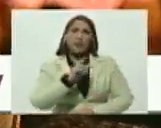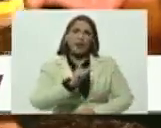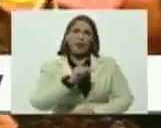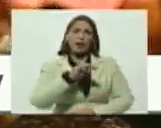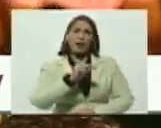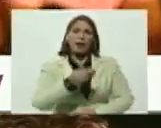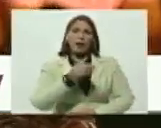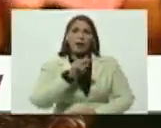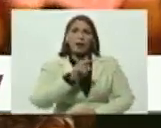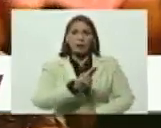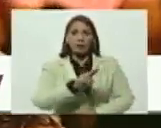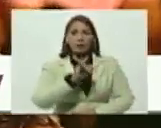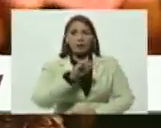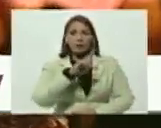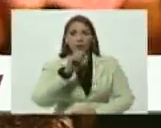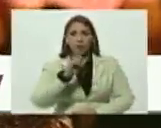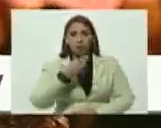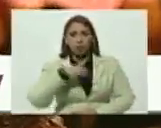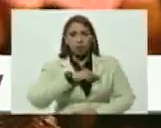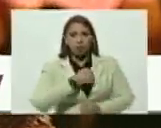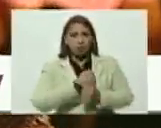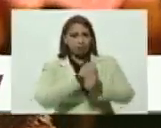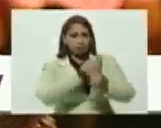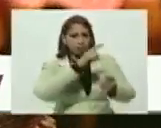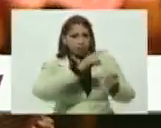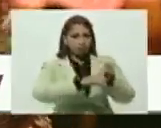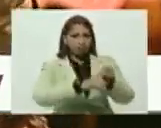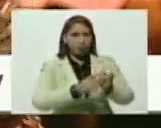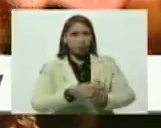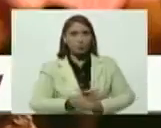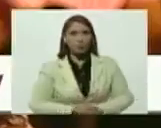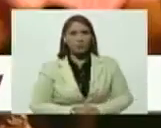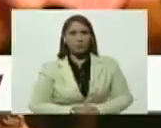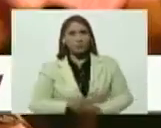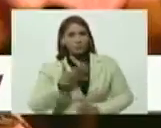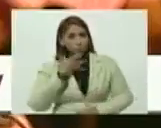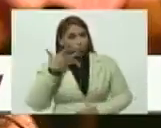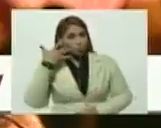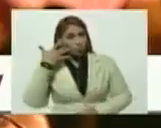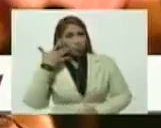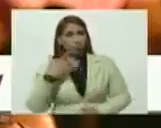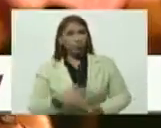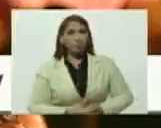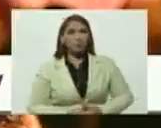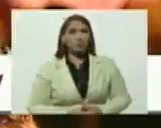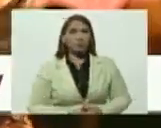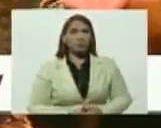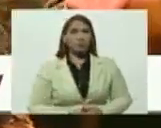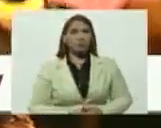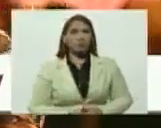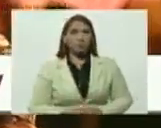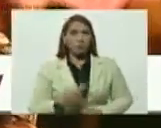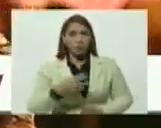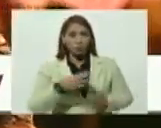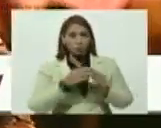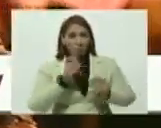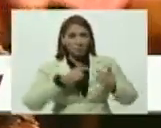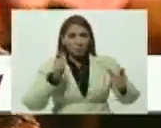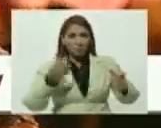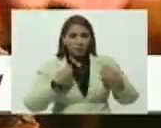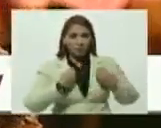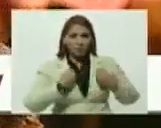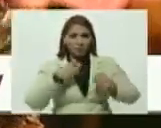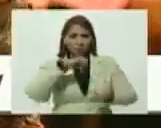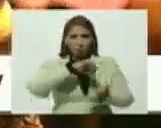cojedeños y cojedeñas, nuestra querida primera combatiente Cilia Flores. Orgulloso, orgulloso los tinaquilleros de que